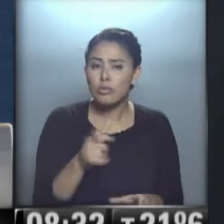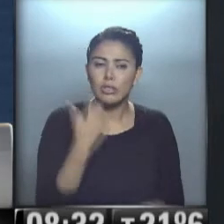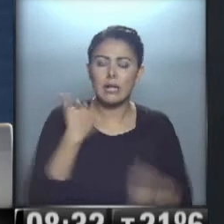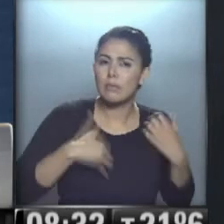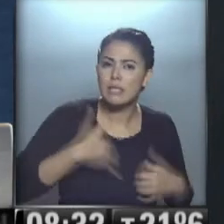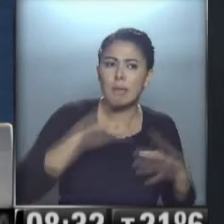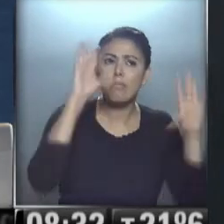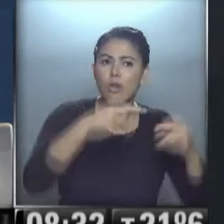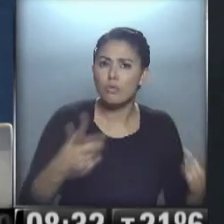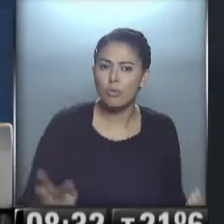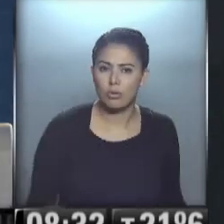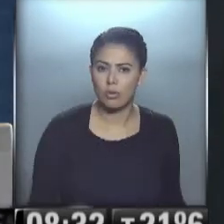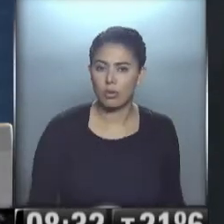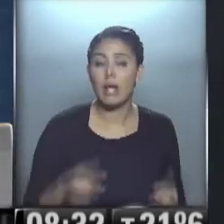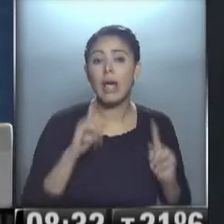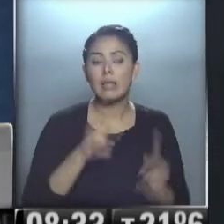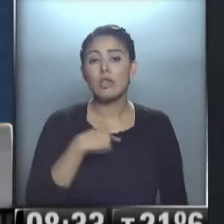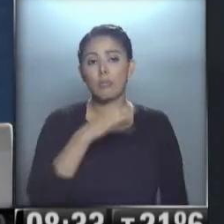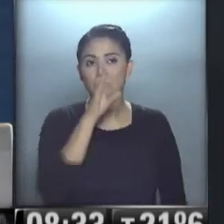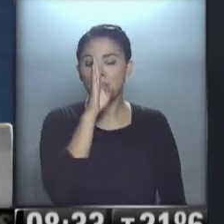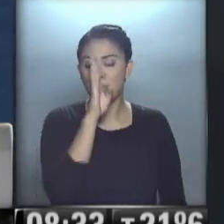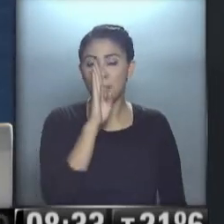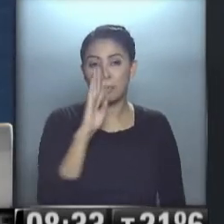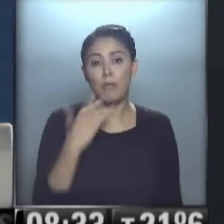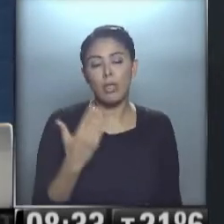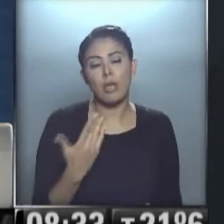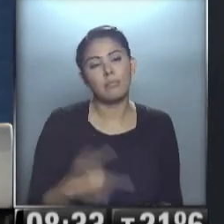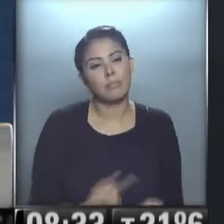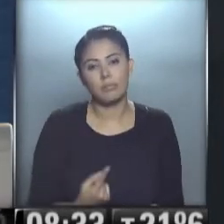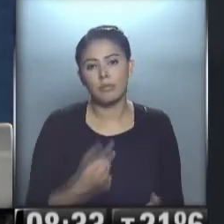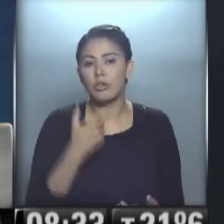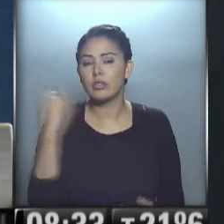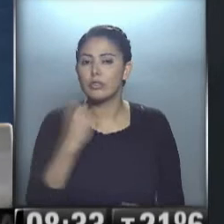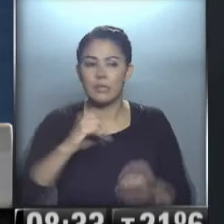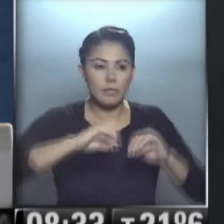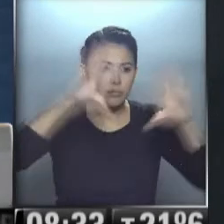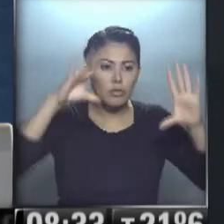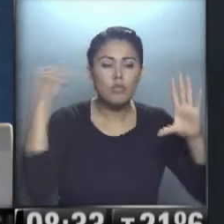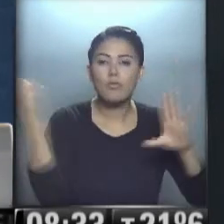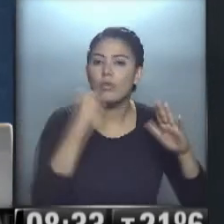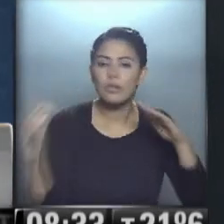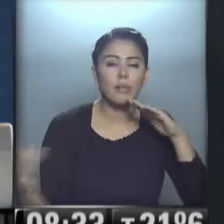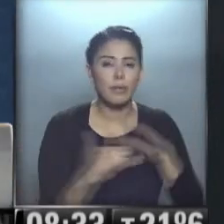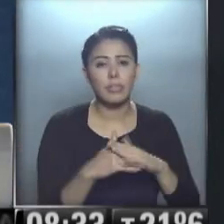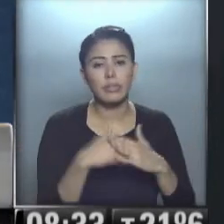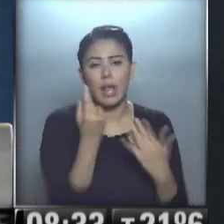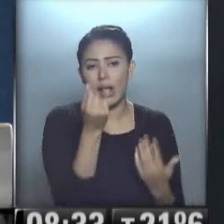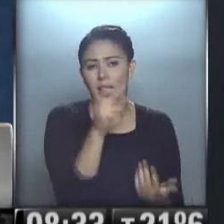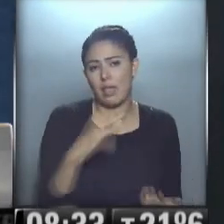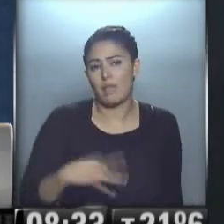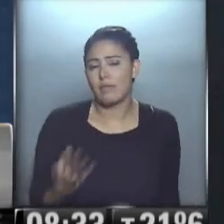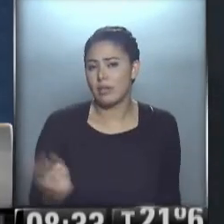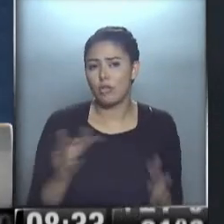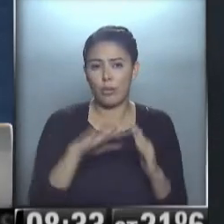obviamente, independientemente de su nivel de paciencia. La verdad es que la restauración del sistema eléctrico es vital para la calidad de vida de